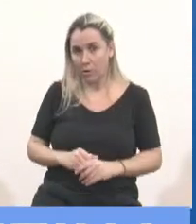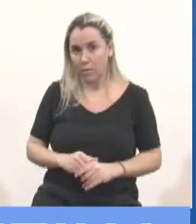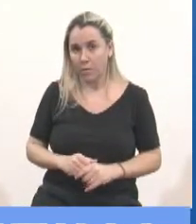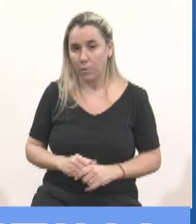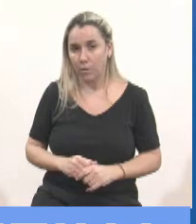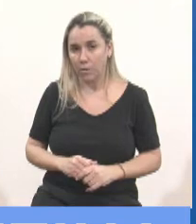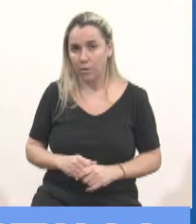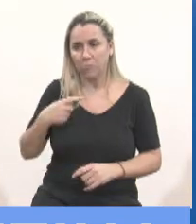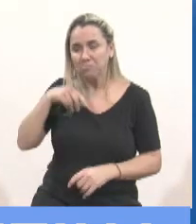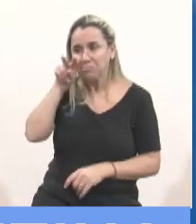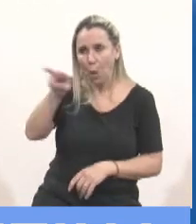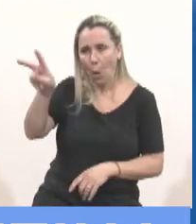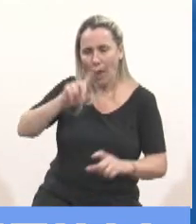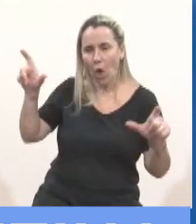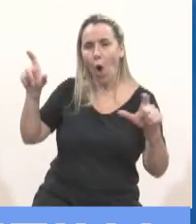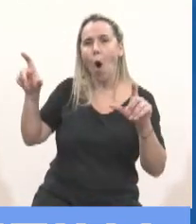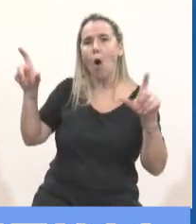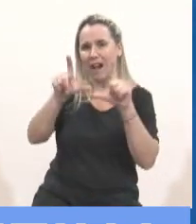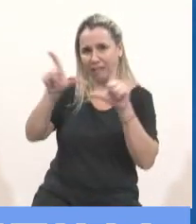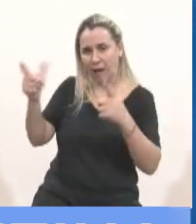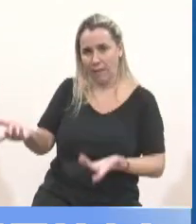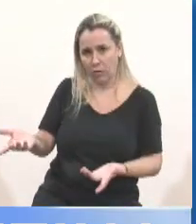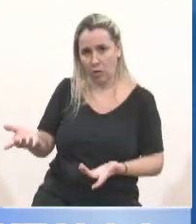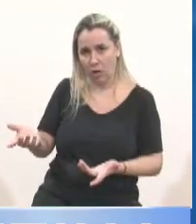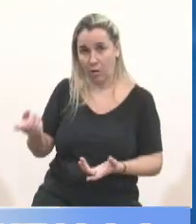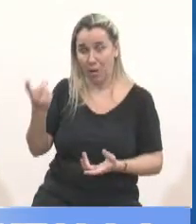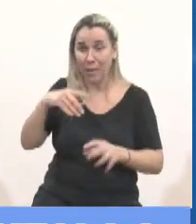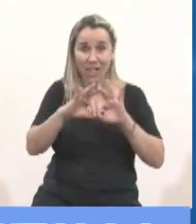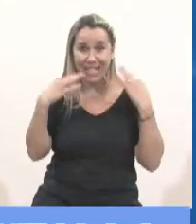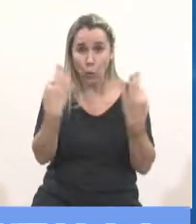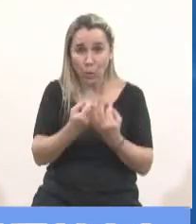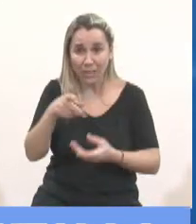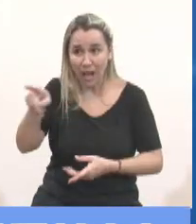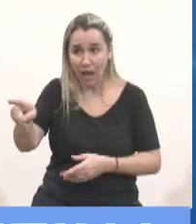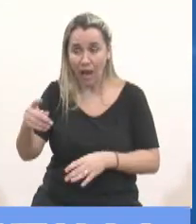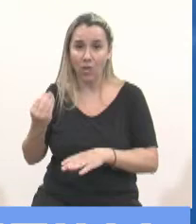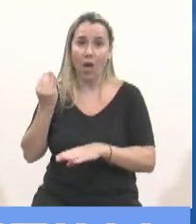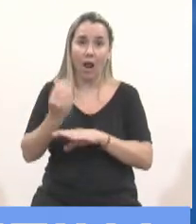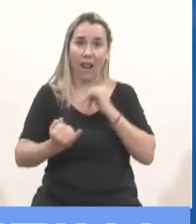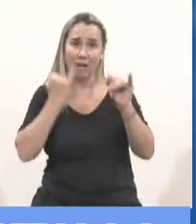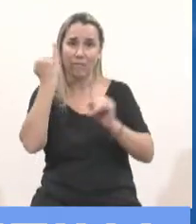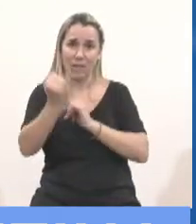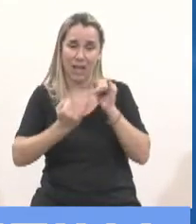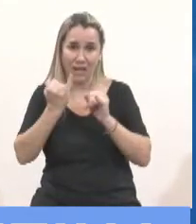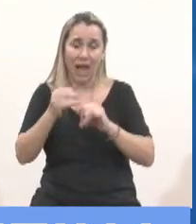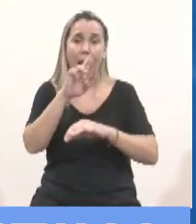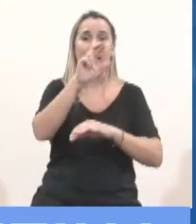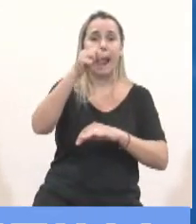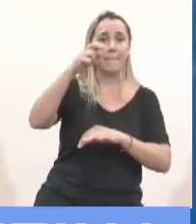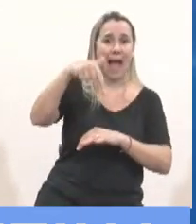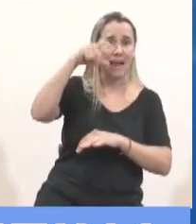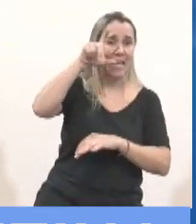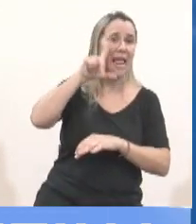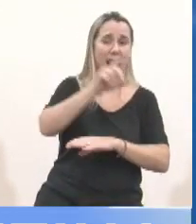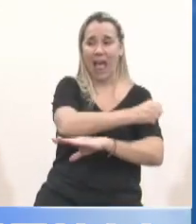¿verdad? Porque lo veo en los programas de televisión. Pero los resultados, que cuando les tocó gobernar, miren, desde Rapanelli hasta acá,